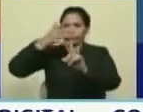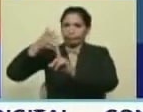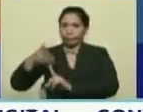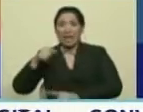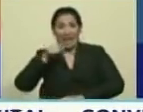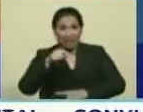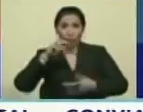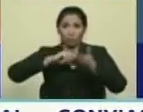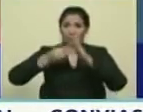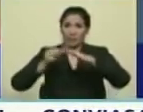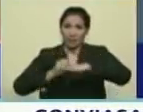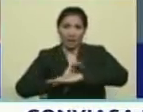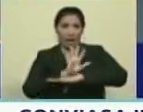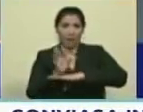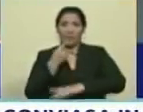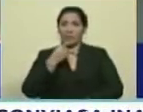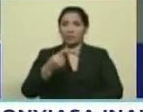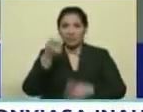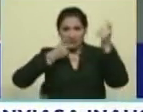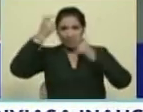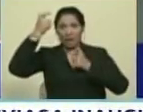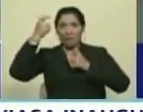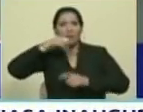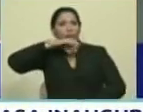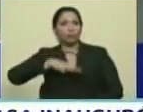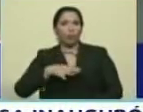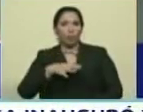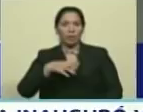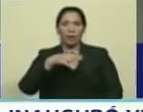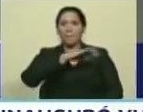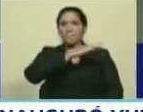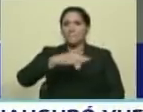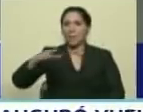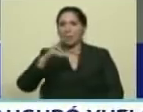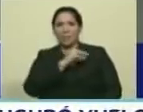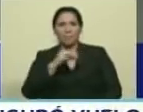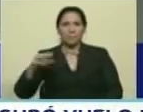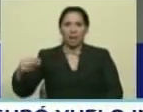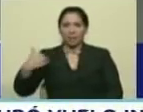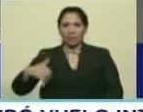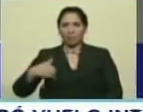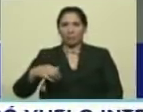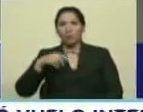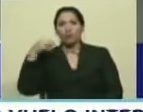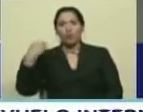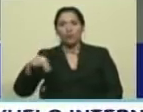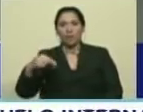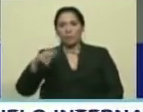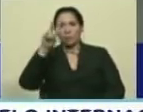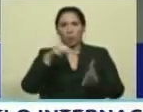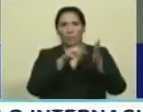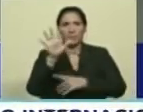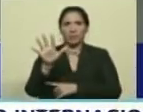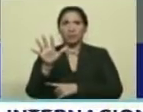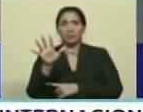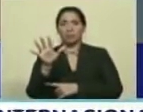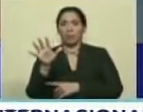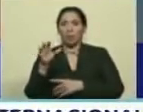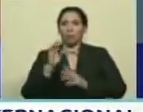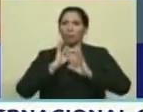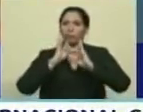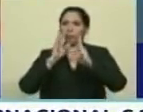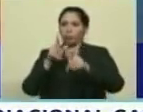ALBA, decía Chávez en su histórica locución en Mar del Plata en noviembre de 2005. El breve recuento que hemos